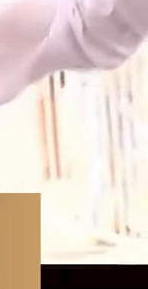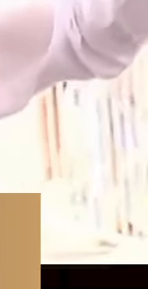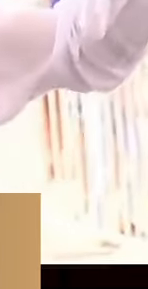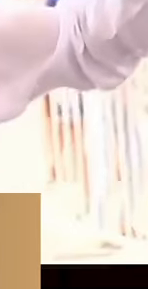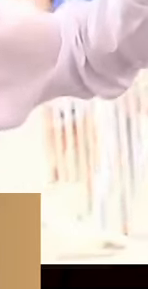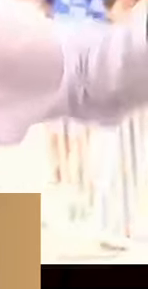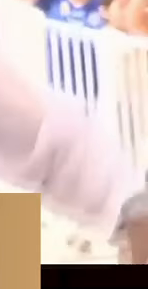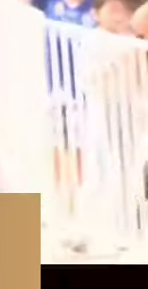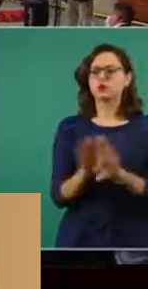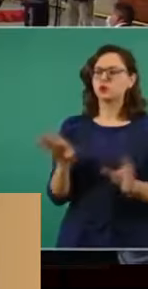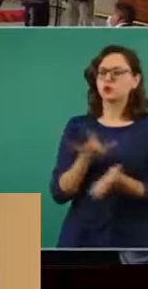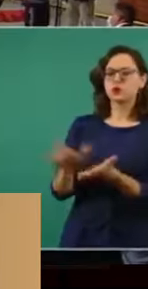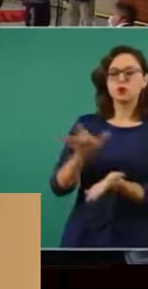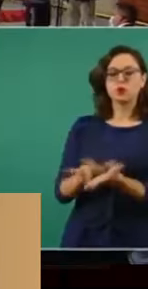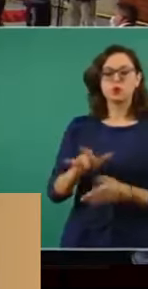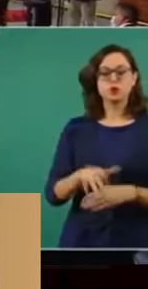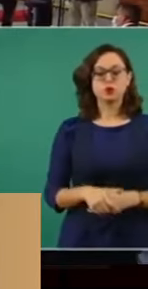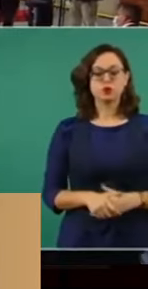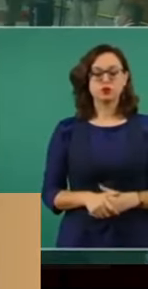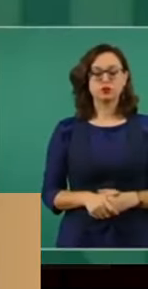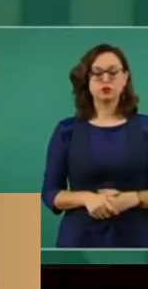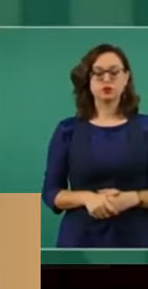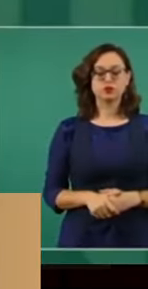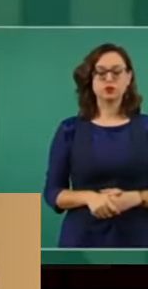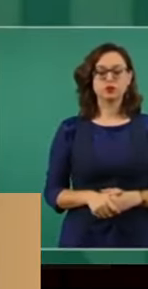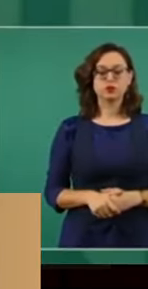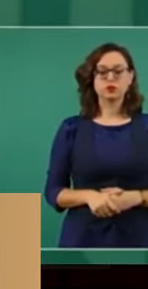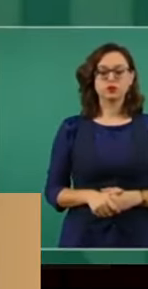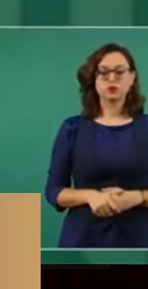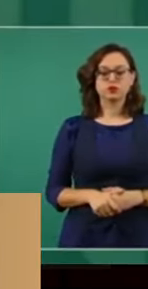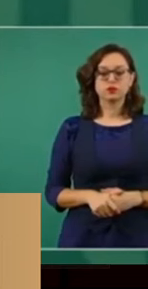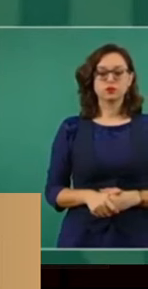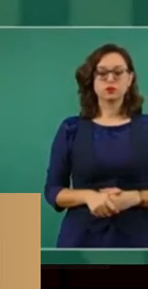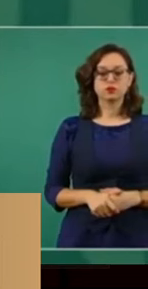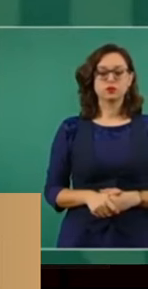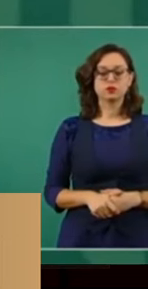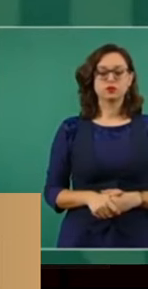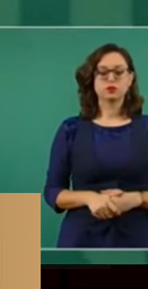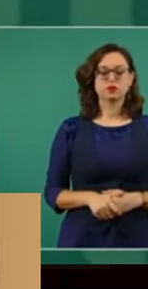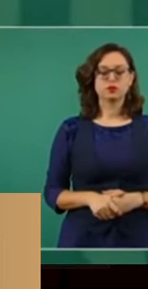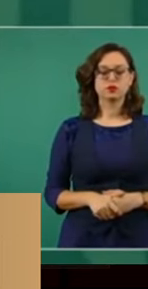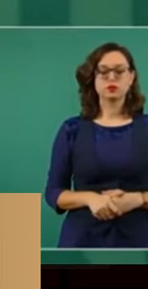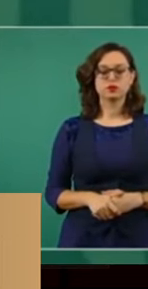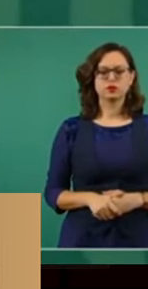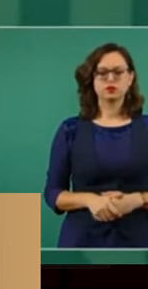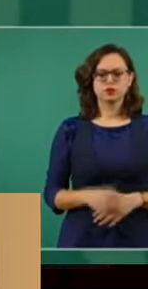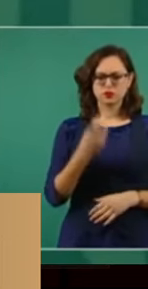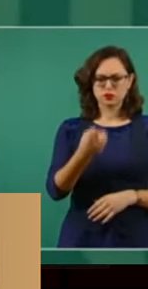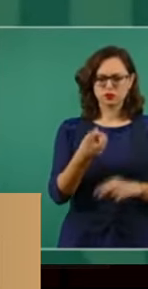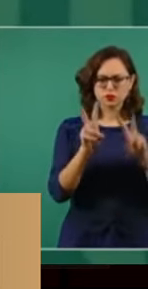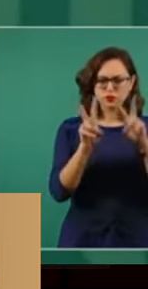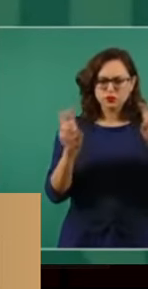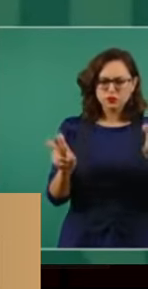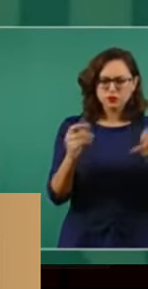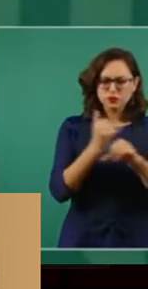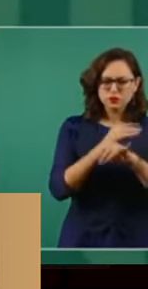dice, muchachos, tranquilo que no van a tener que trabajar. Fidel, se acabó la plata de Moscú, estamos muertos, tenemos que ir a trabajar. No,